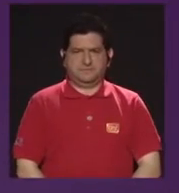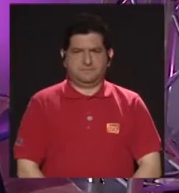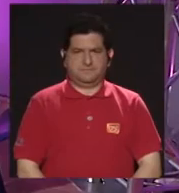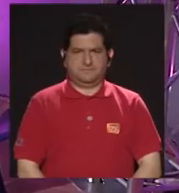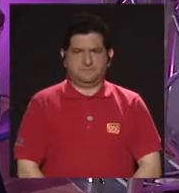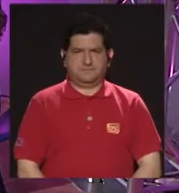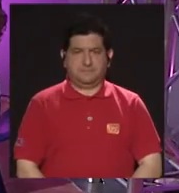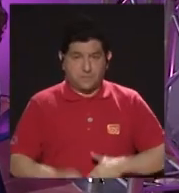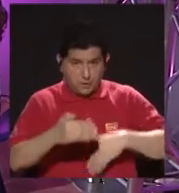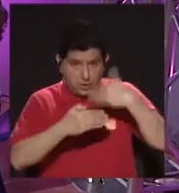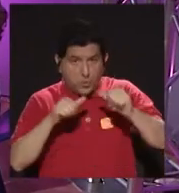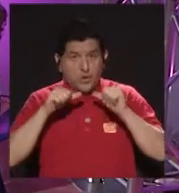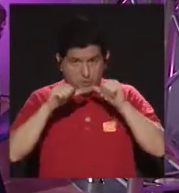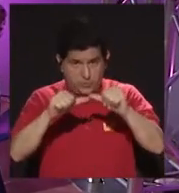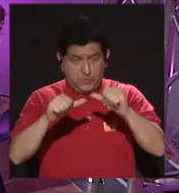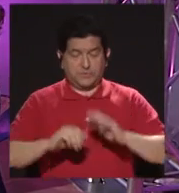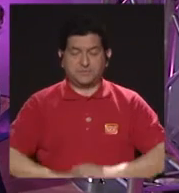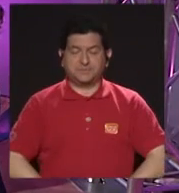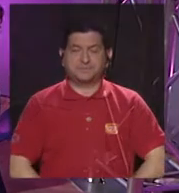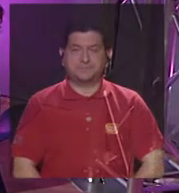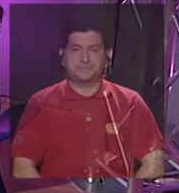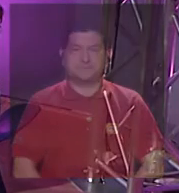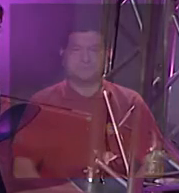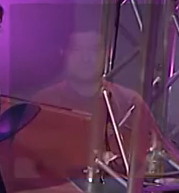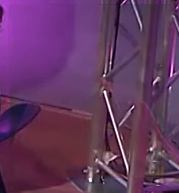en unos minutos estamos de regreso